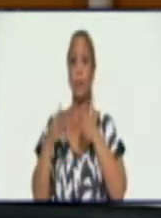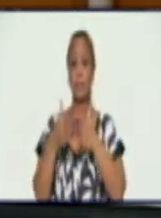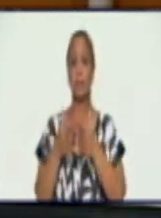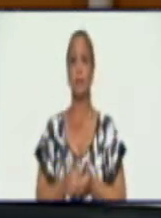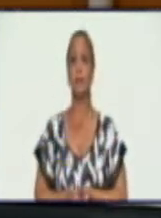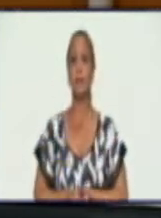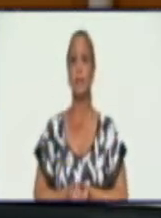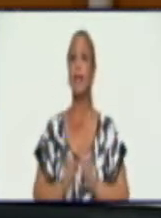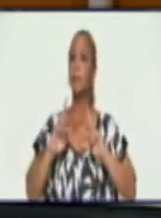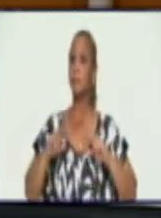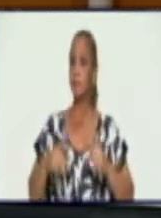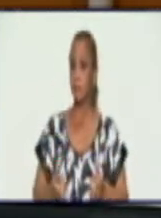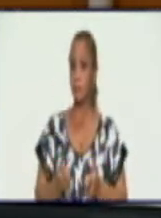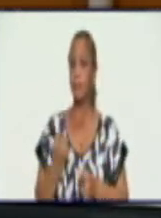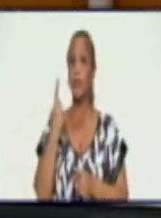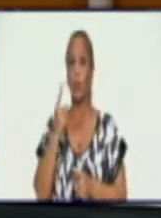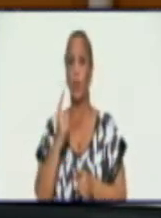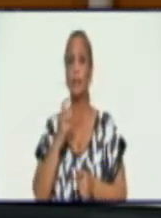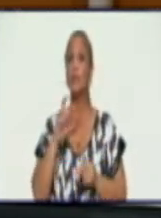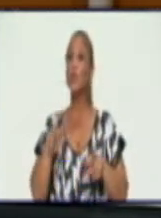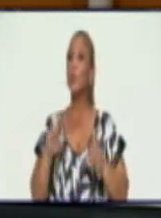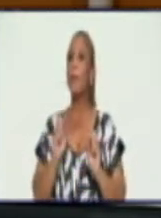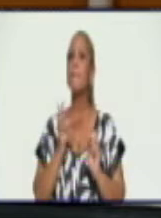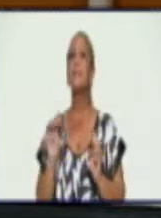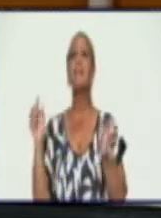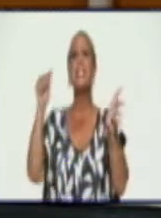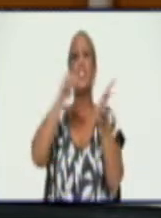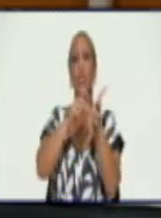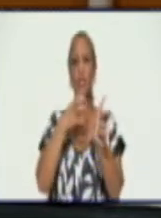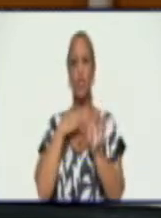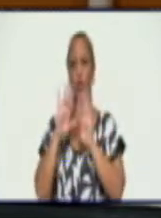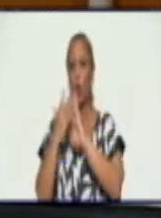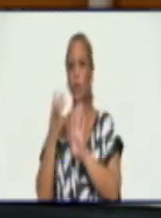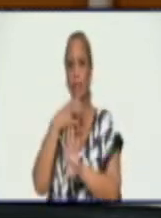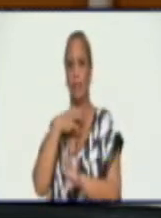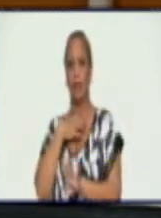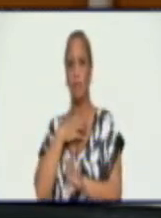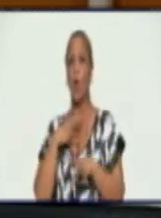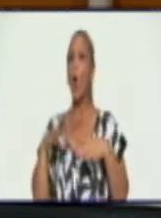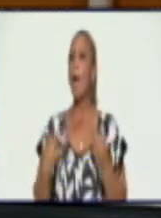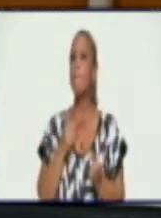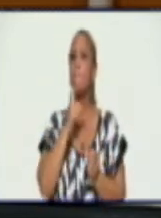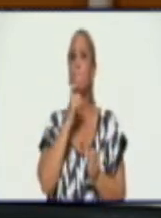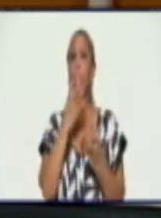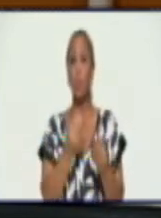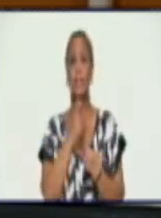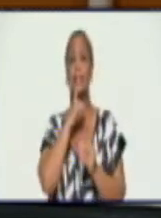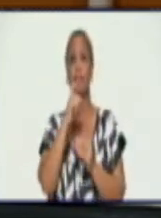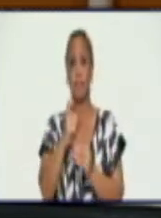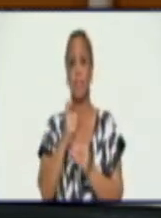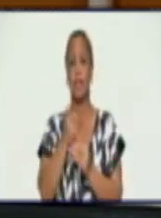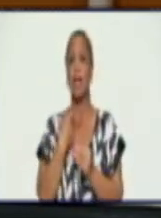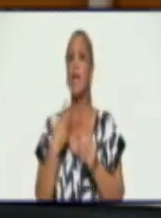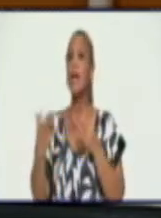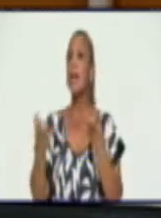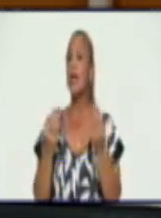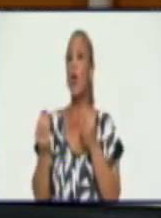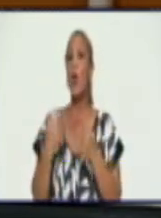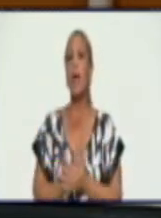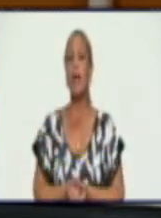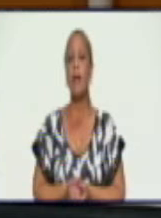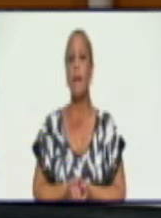registrar que una nueva misión que todos tienen que es muy difícil recoger en medidas